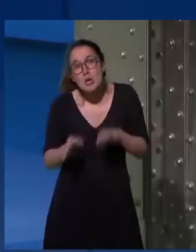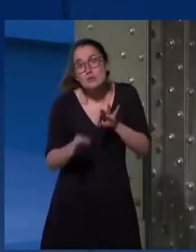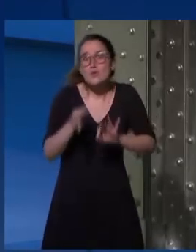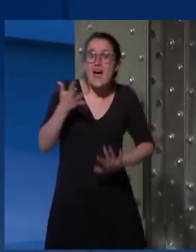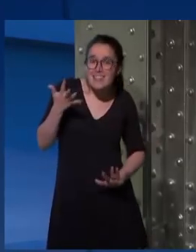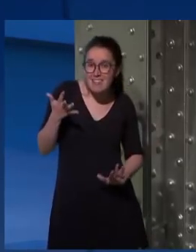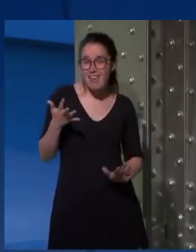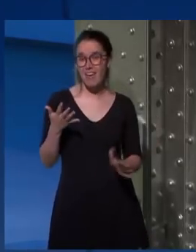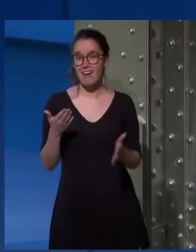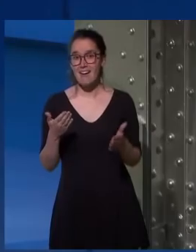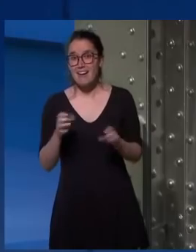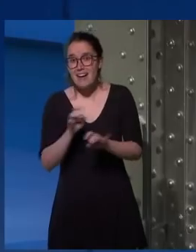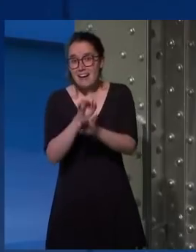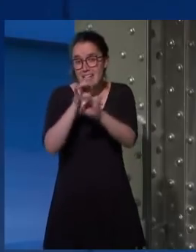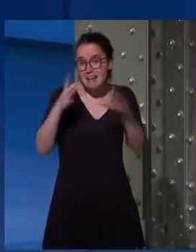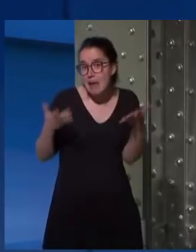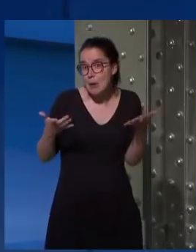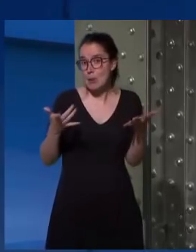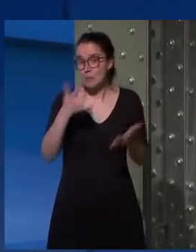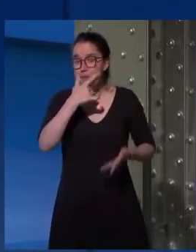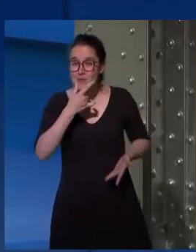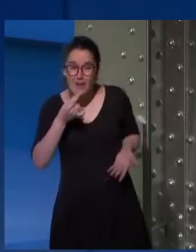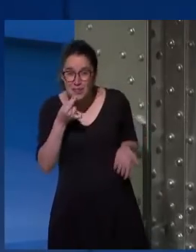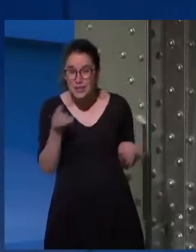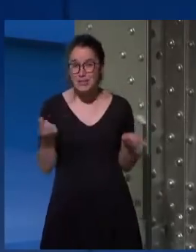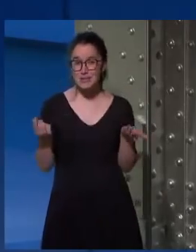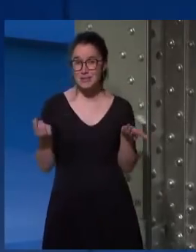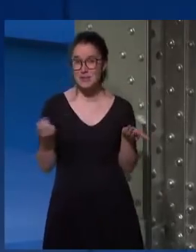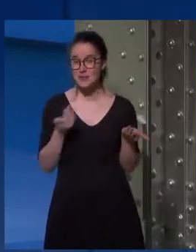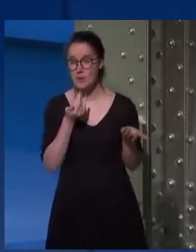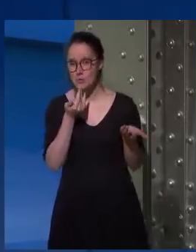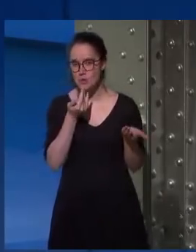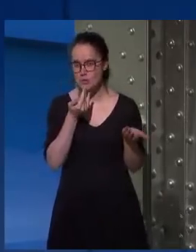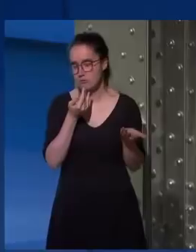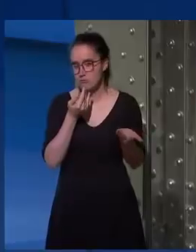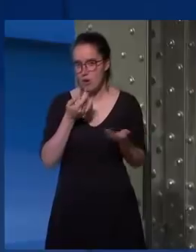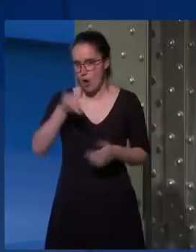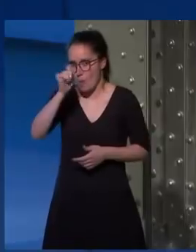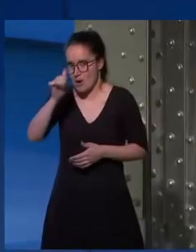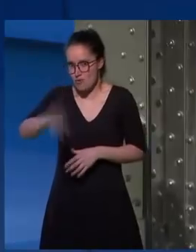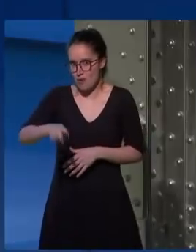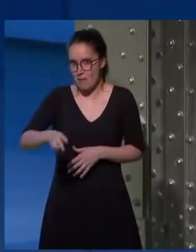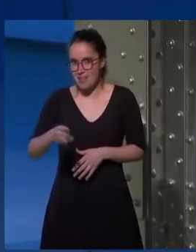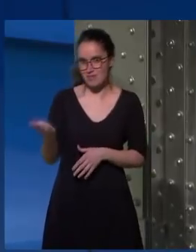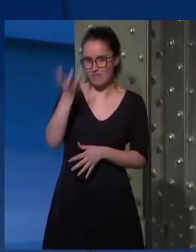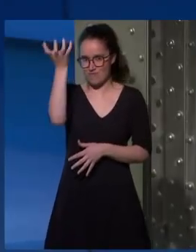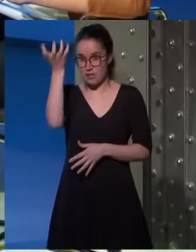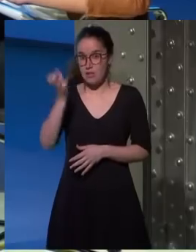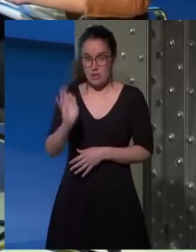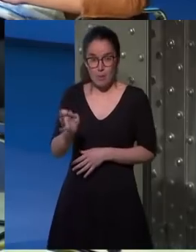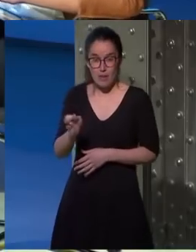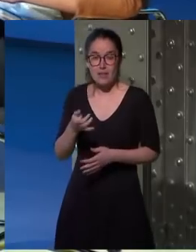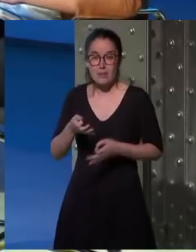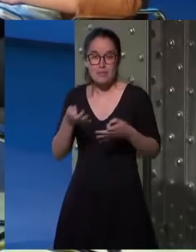suerte, es que, claro, no me encontré a nadie es decir, eso que jamás hace un hombre. Sí, no, parece que tengamos que